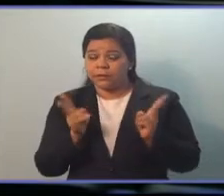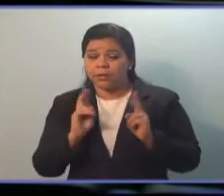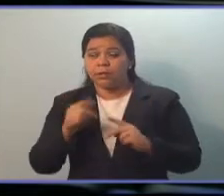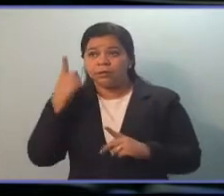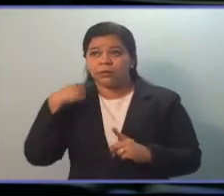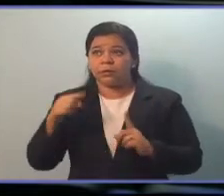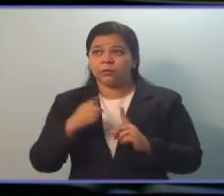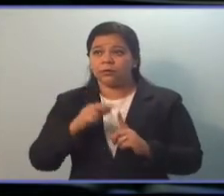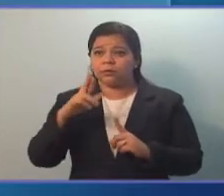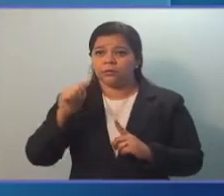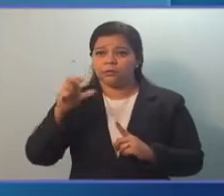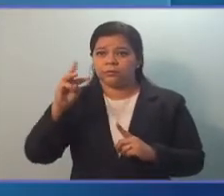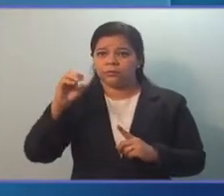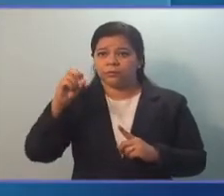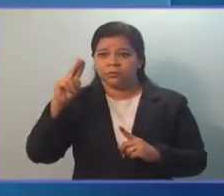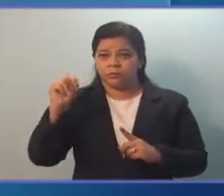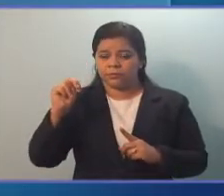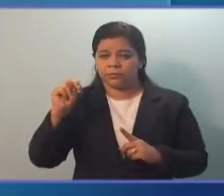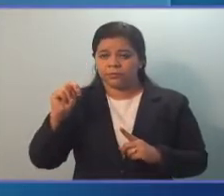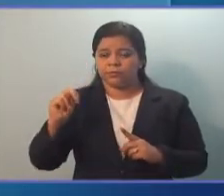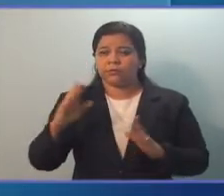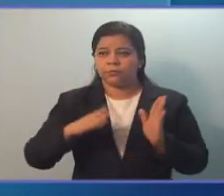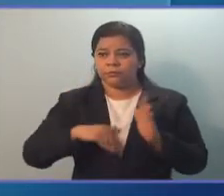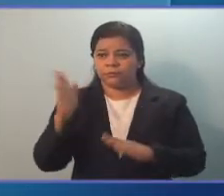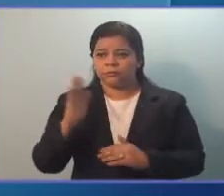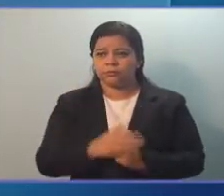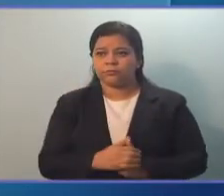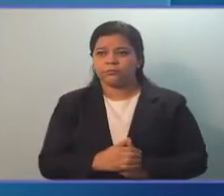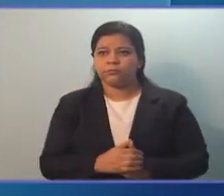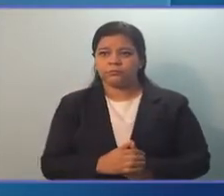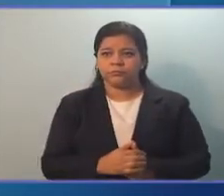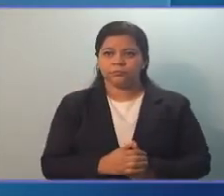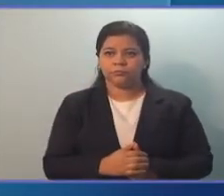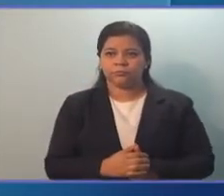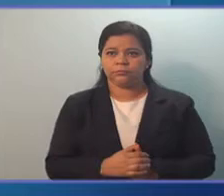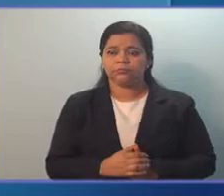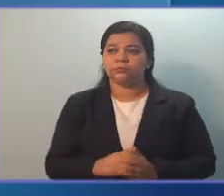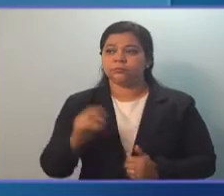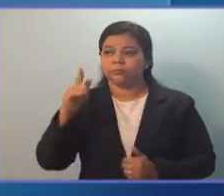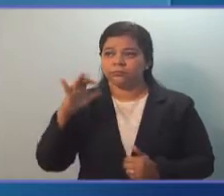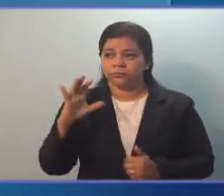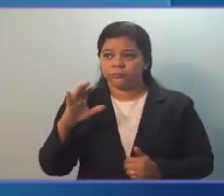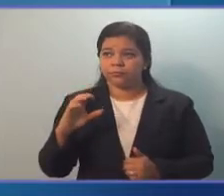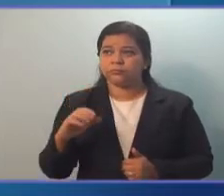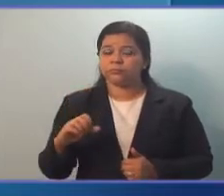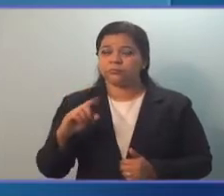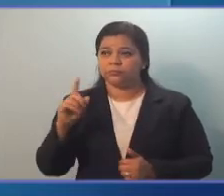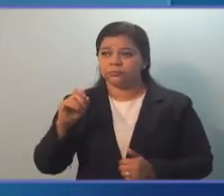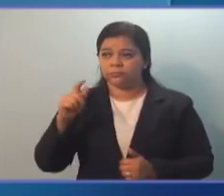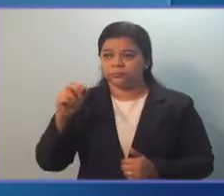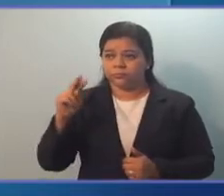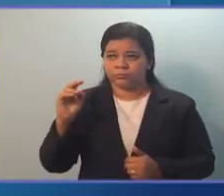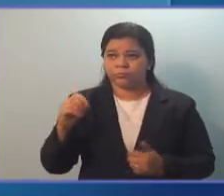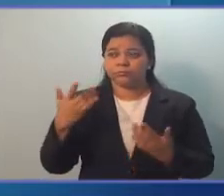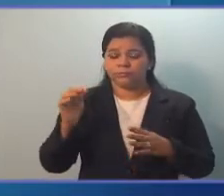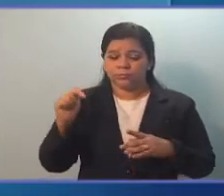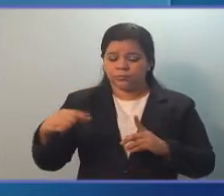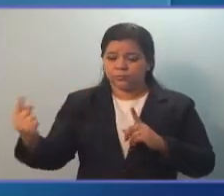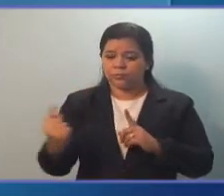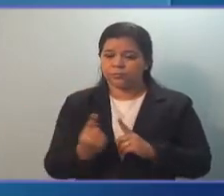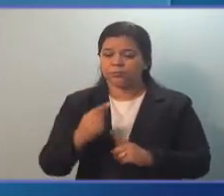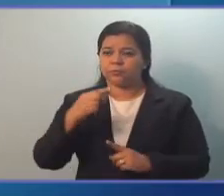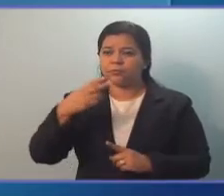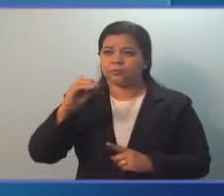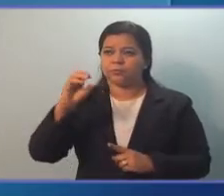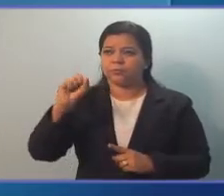Ramón Narciso Granado Zelaya, que ya fue entrevistado, el licenciado José Luis Corte Estelar y ahora en este momento el licenciado Óscar